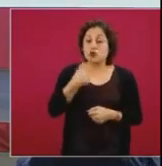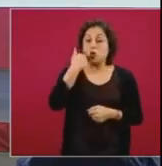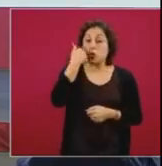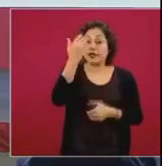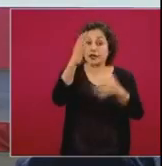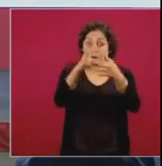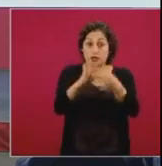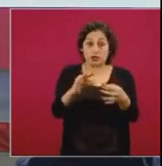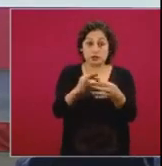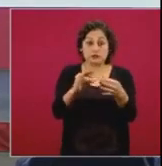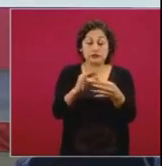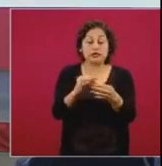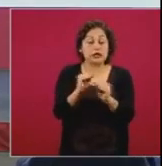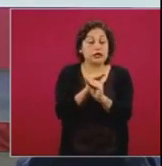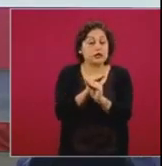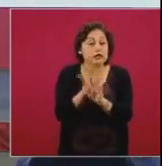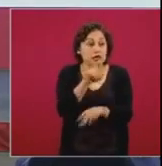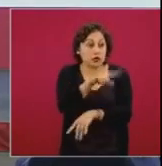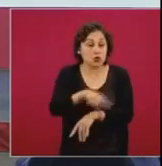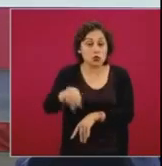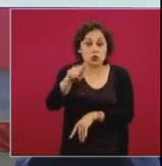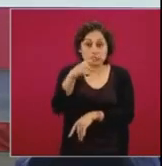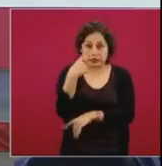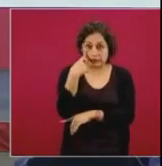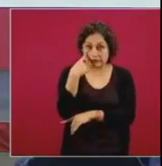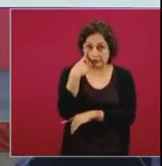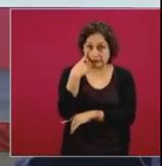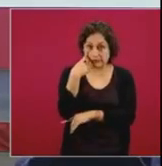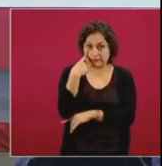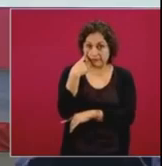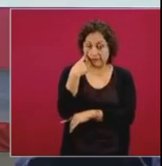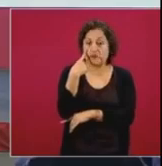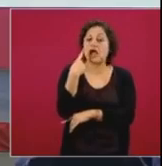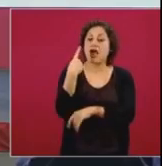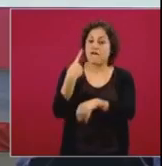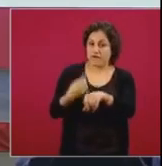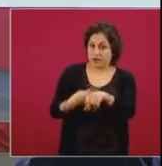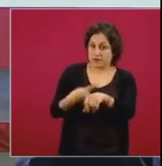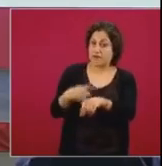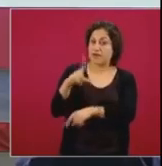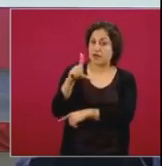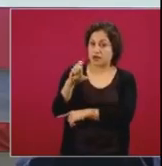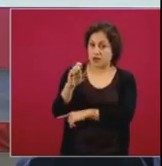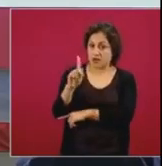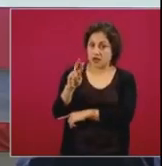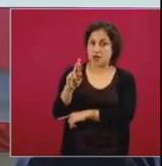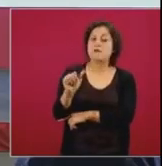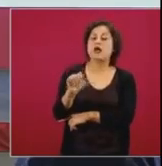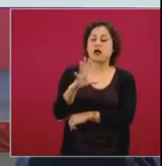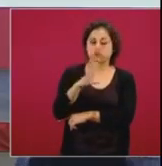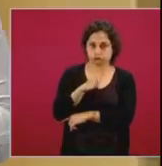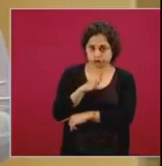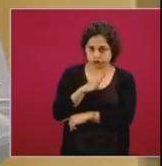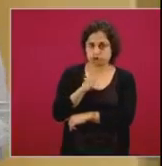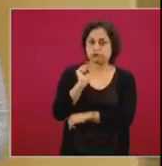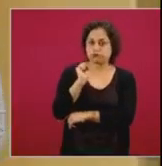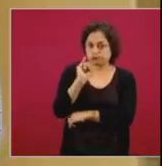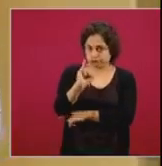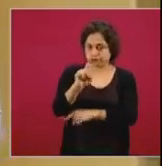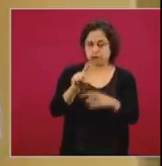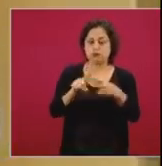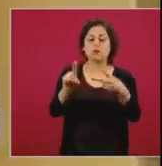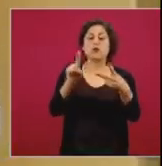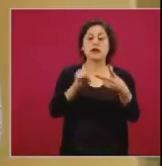muy claro, como con tuberculosis, es 1, el mensaje es, sigue existiendo la lepra. 2, es una enfermedad que es curable